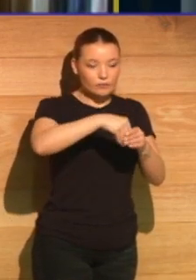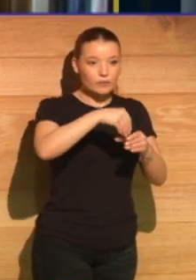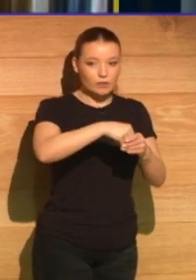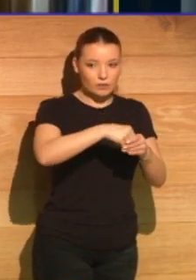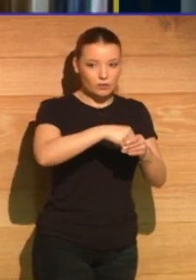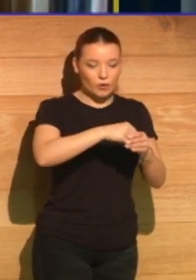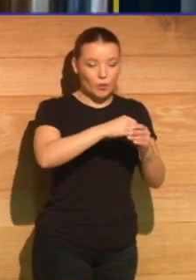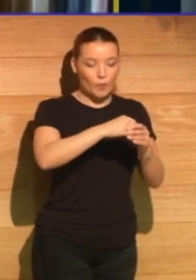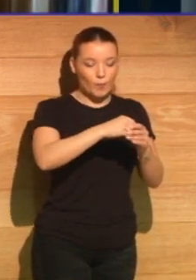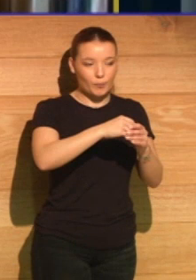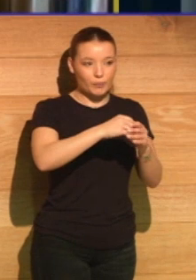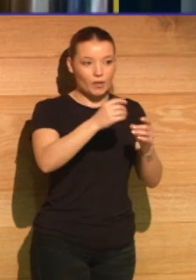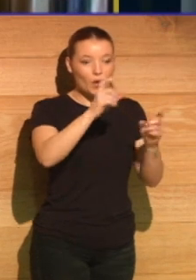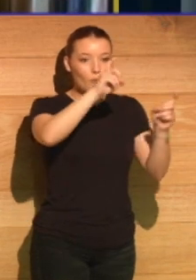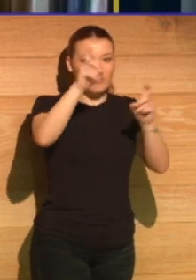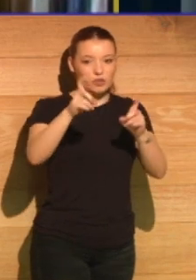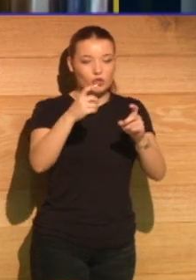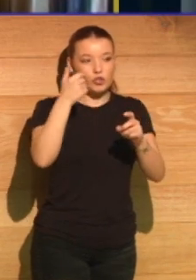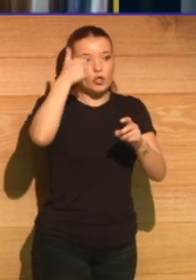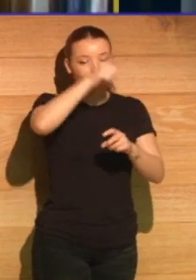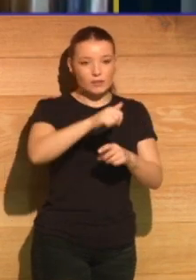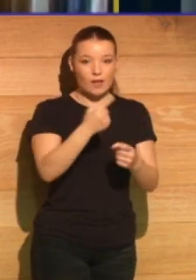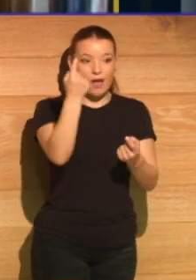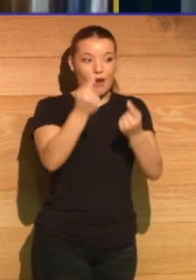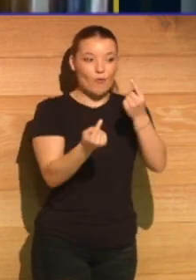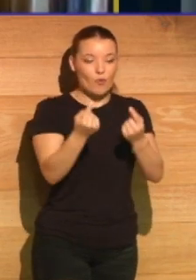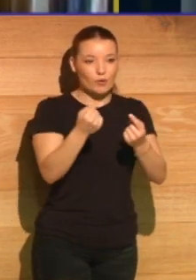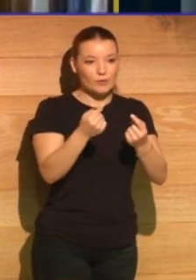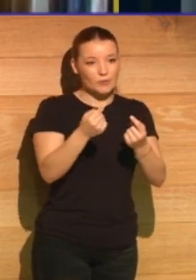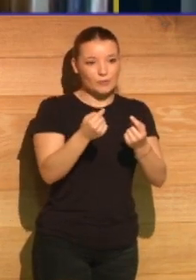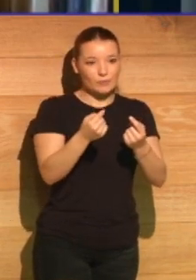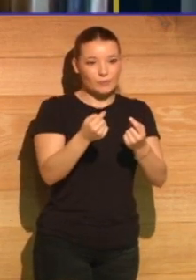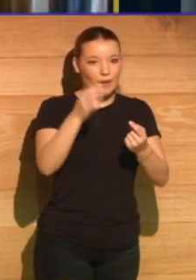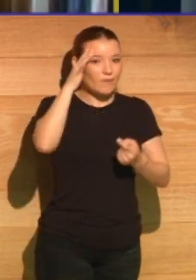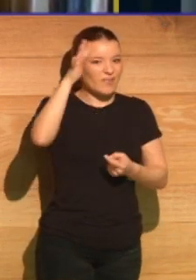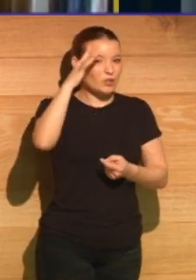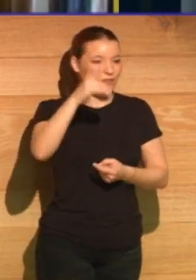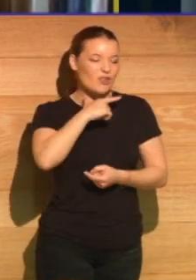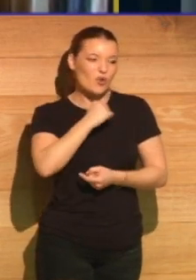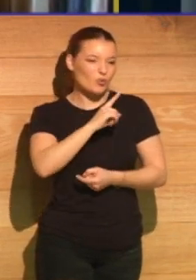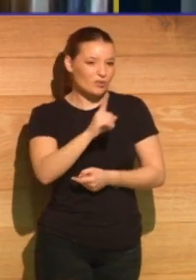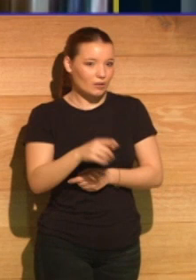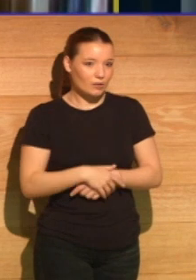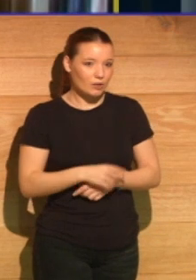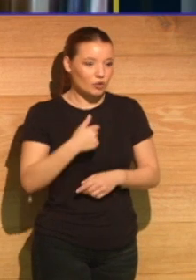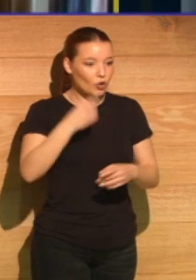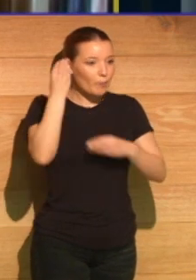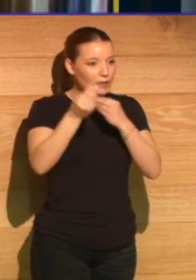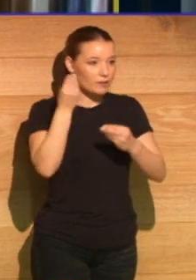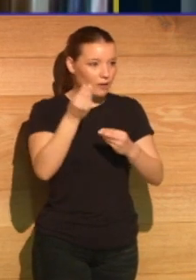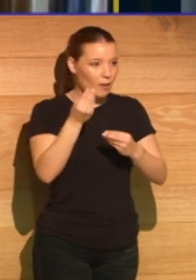como, por ejemplo, había uno que no sé por qué le tenía como manía a los filósofos y yo pensaba, pero ¿de dónde ha venido la